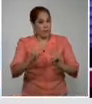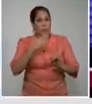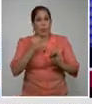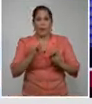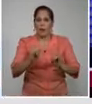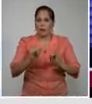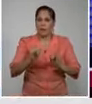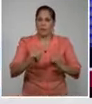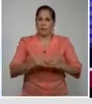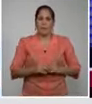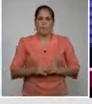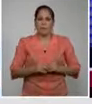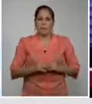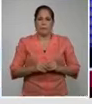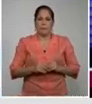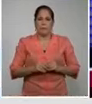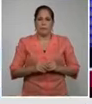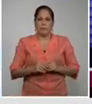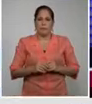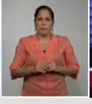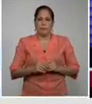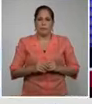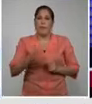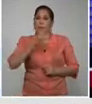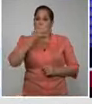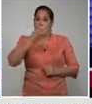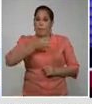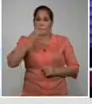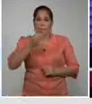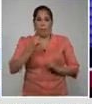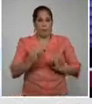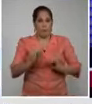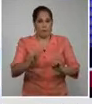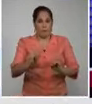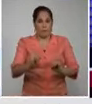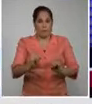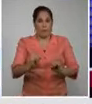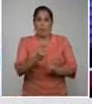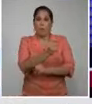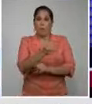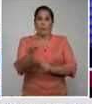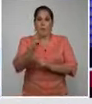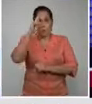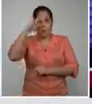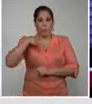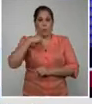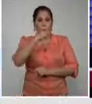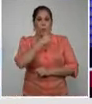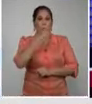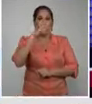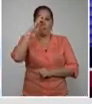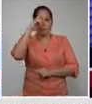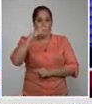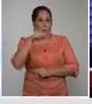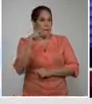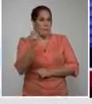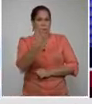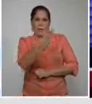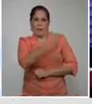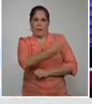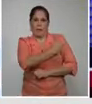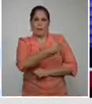se inyectaba, hoy veíamos también la noticia de que el profesor Francisco Durán García recibía la primera dosis de